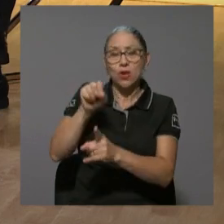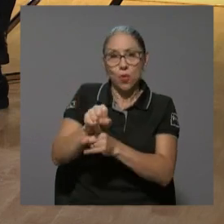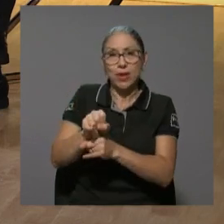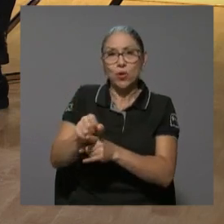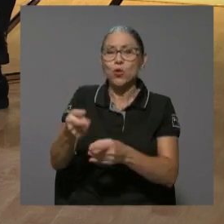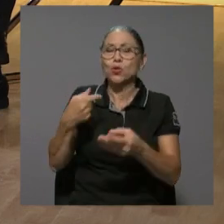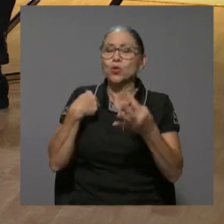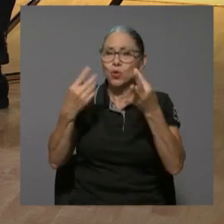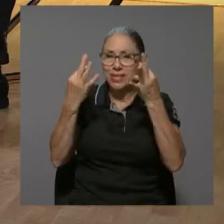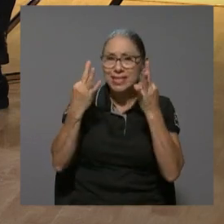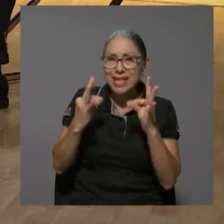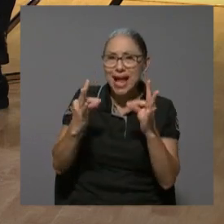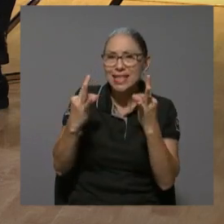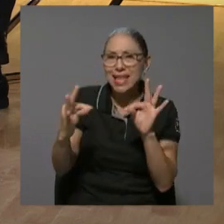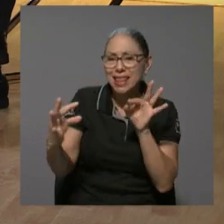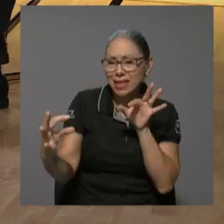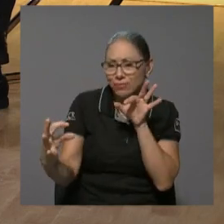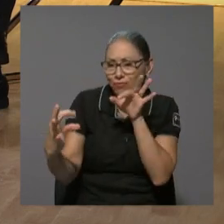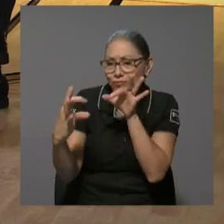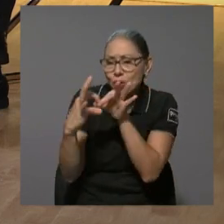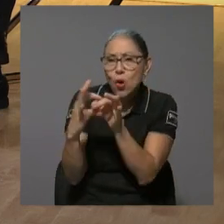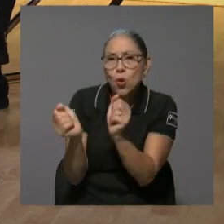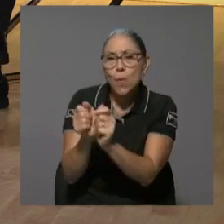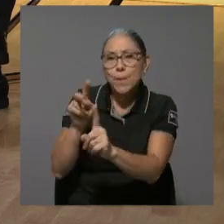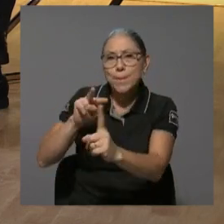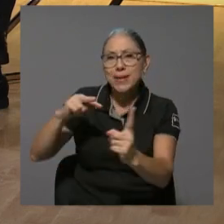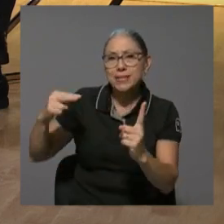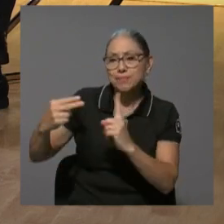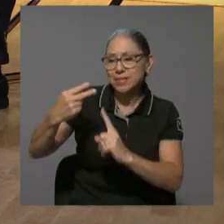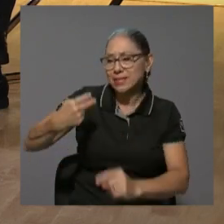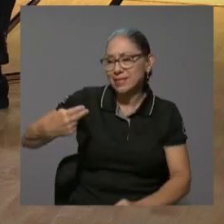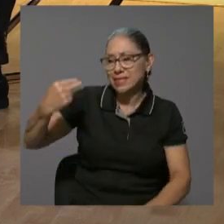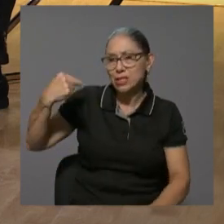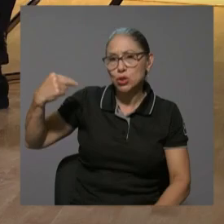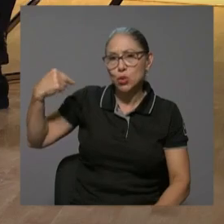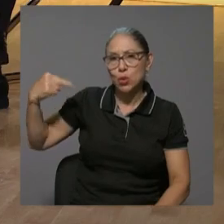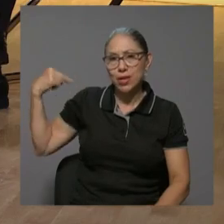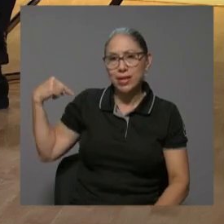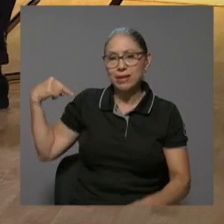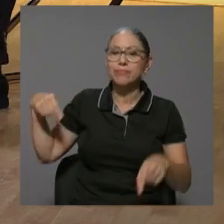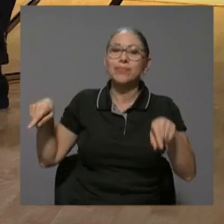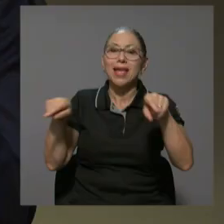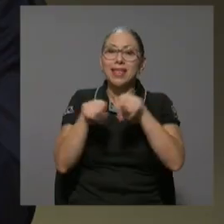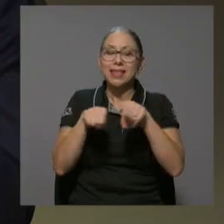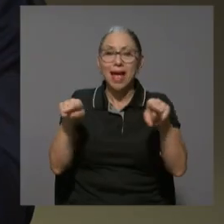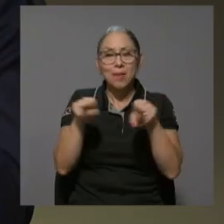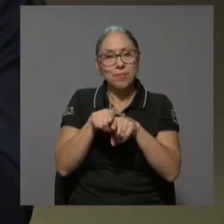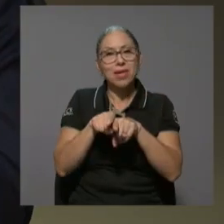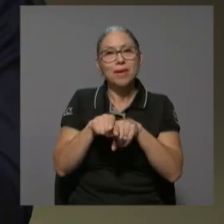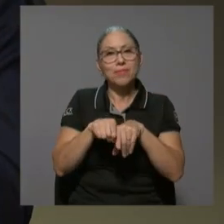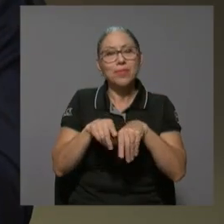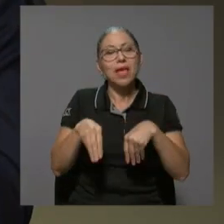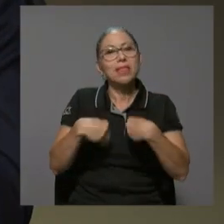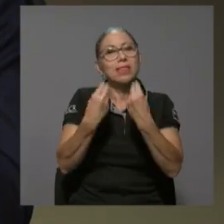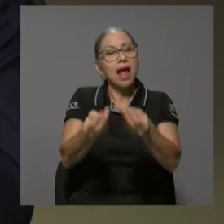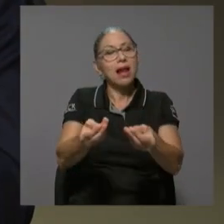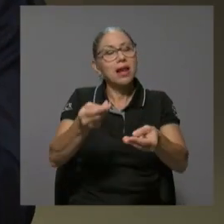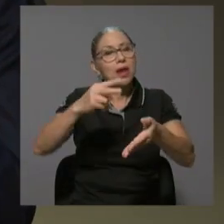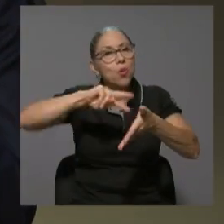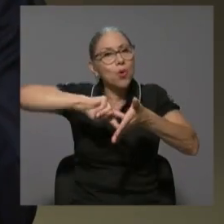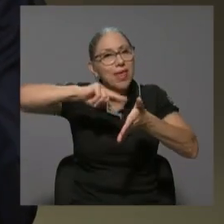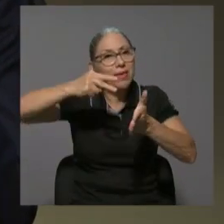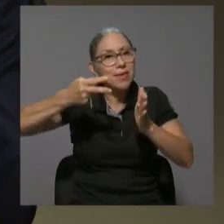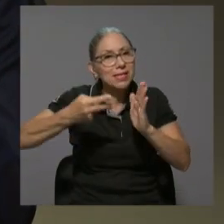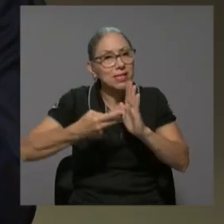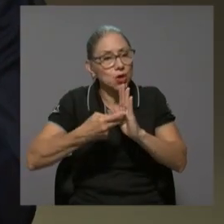de enmarcarlo en una perspectiva histórica, también darle una dimensión conceptual y